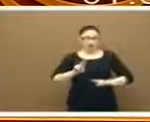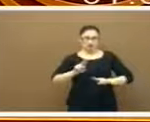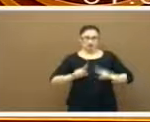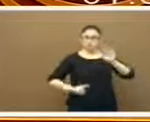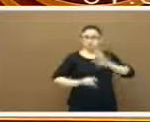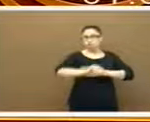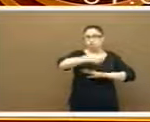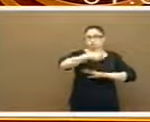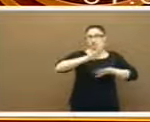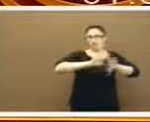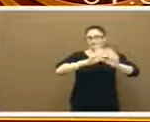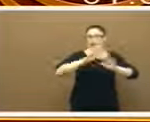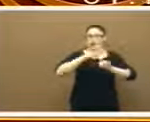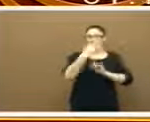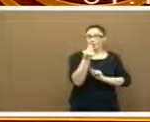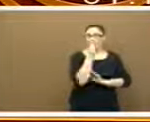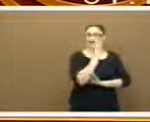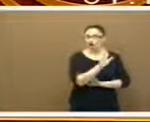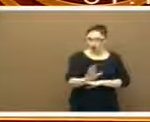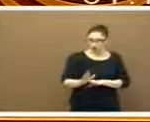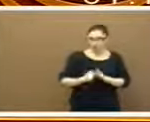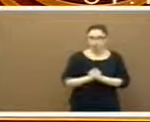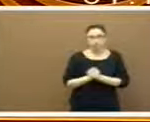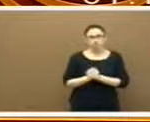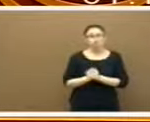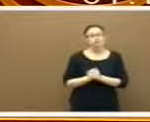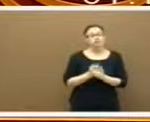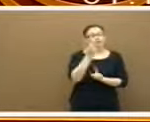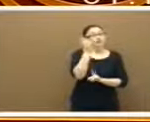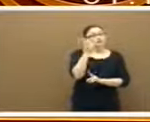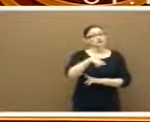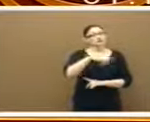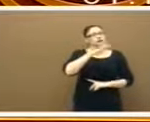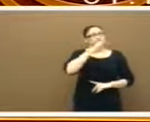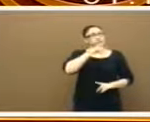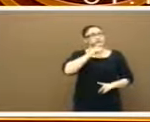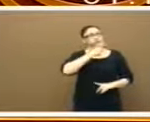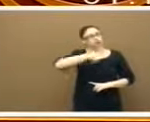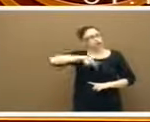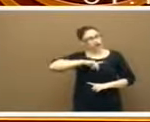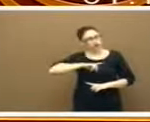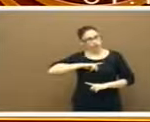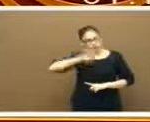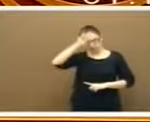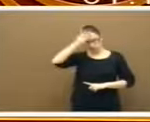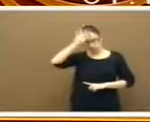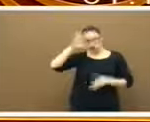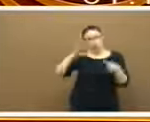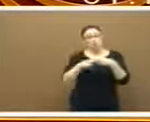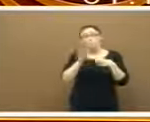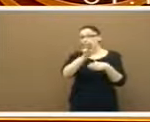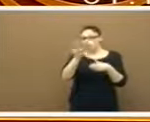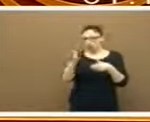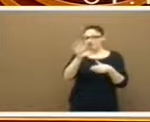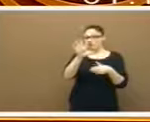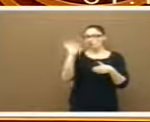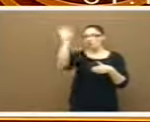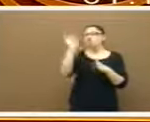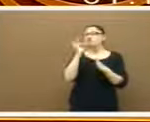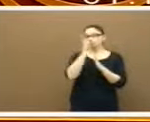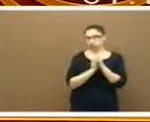condiciones posibles. Luego, como sorprendentemente el Partido Popular ha rebajado al 50%